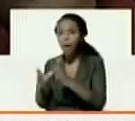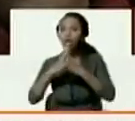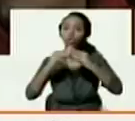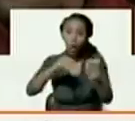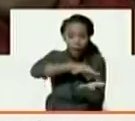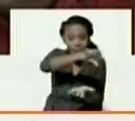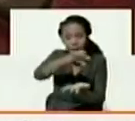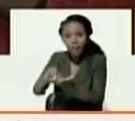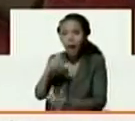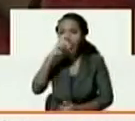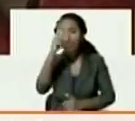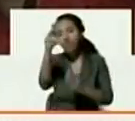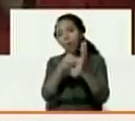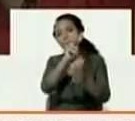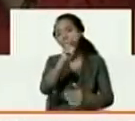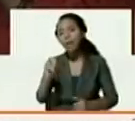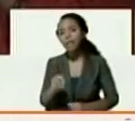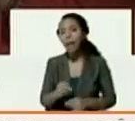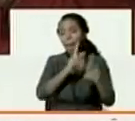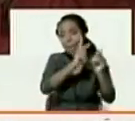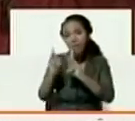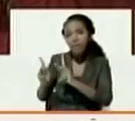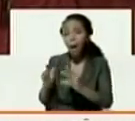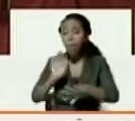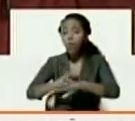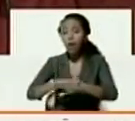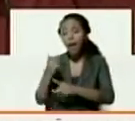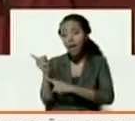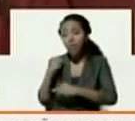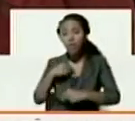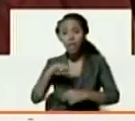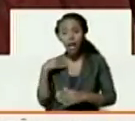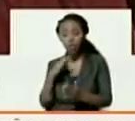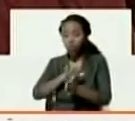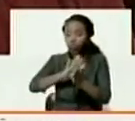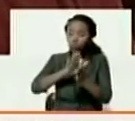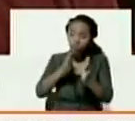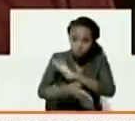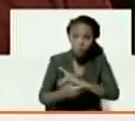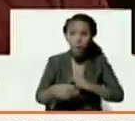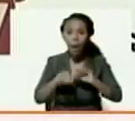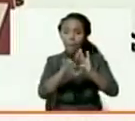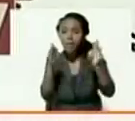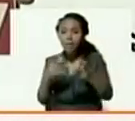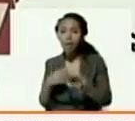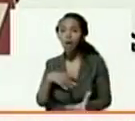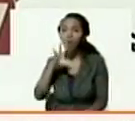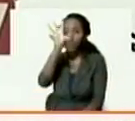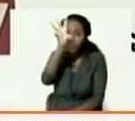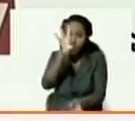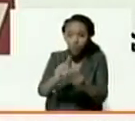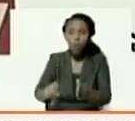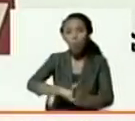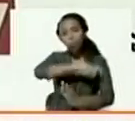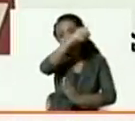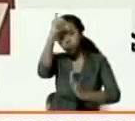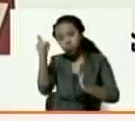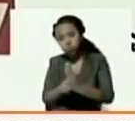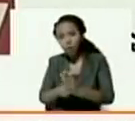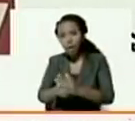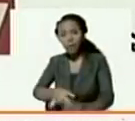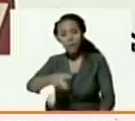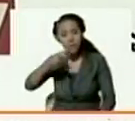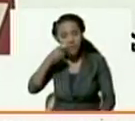año 2020. No planificar porque ya están sobre la mesa, sino a concretar. Y hacerle seguimiento a